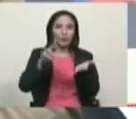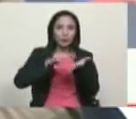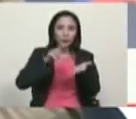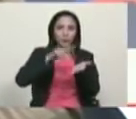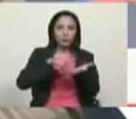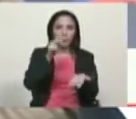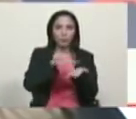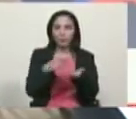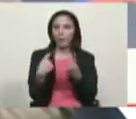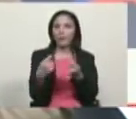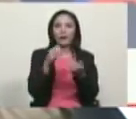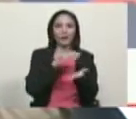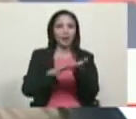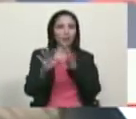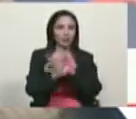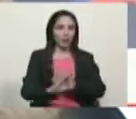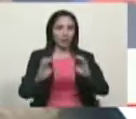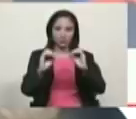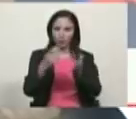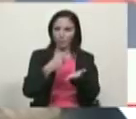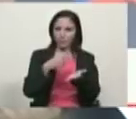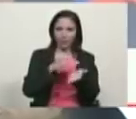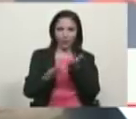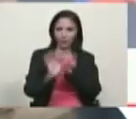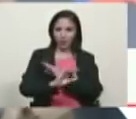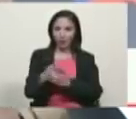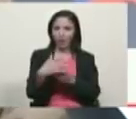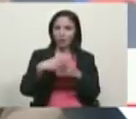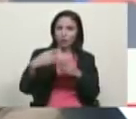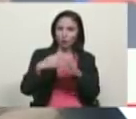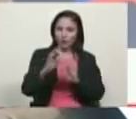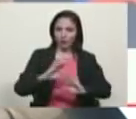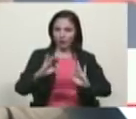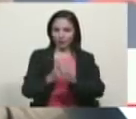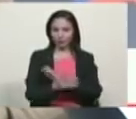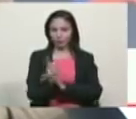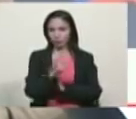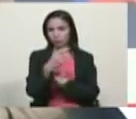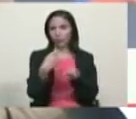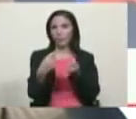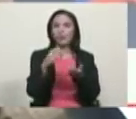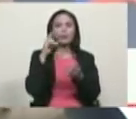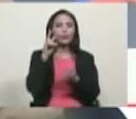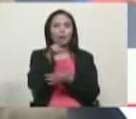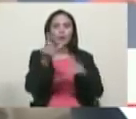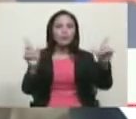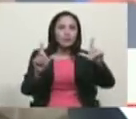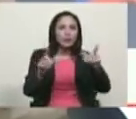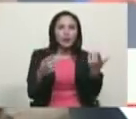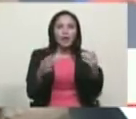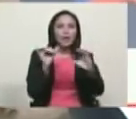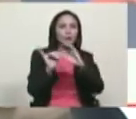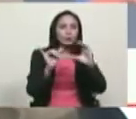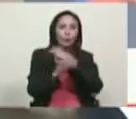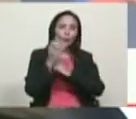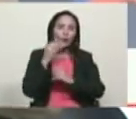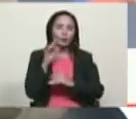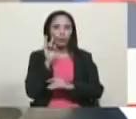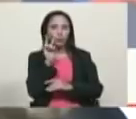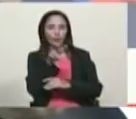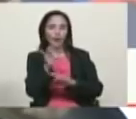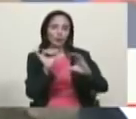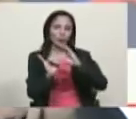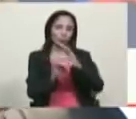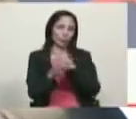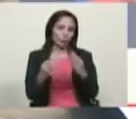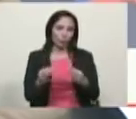Sin pagar un bolívar, un dólar, porque además no lo aceptan. Es la única persona en el mundo que no puede poner